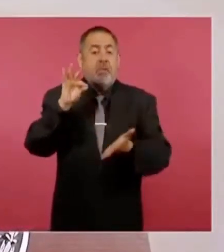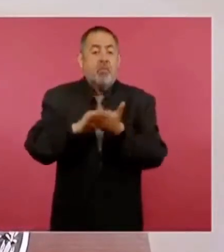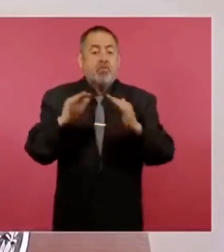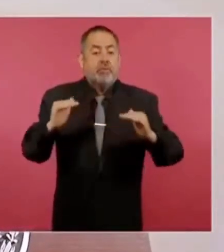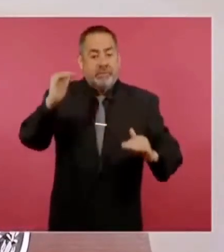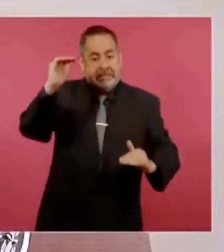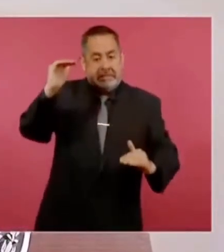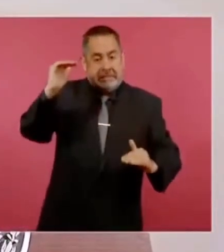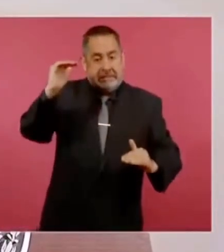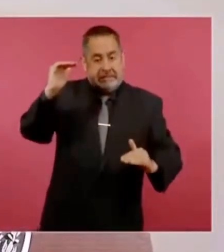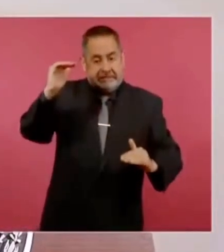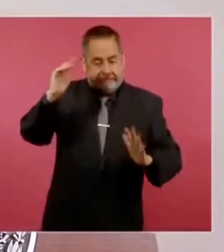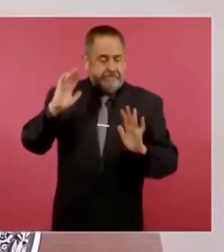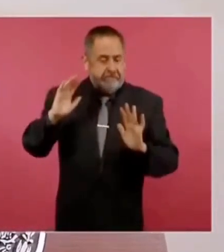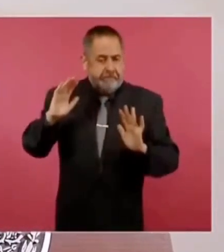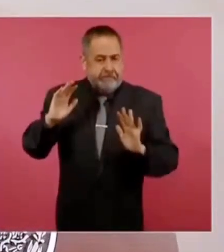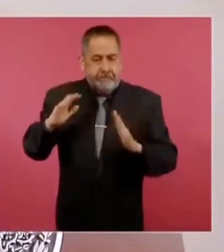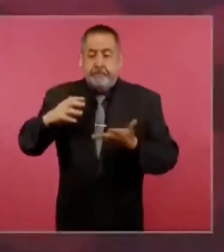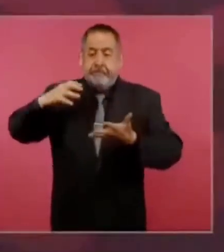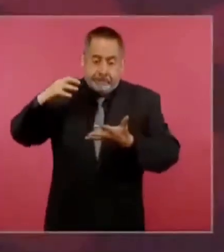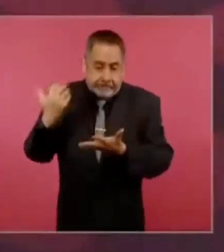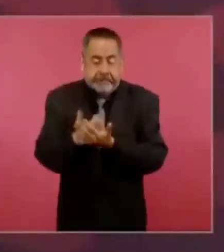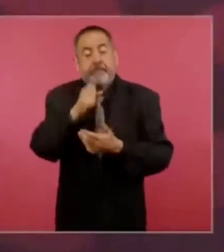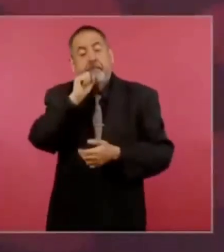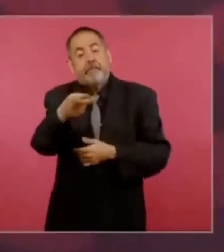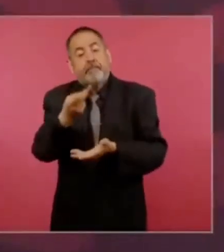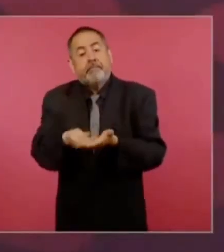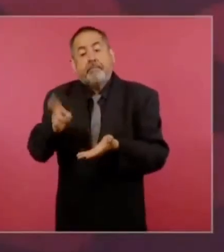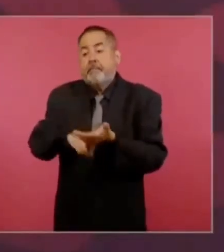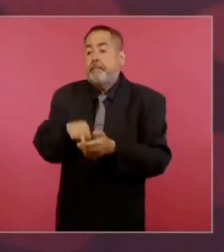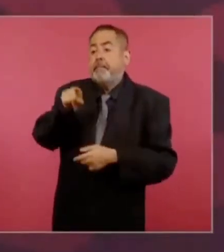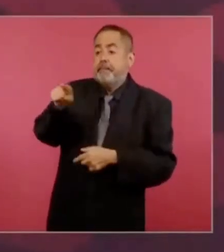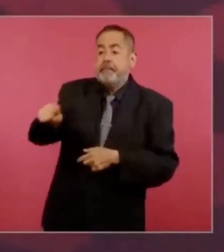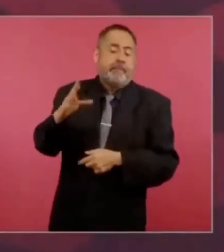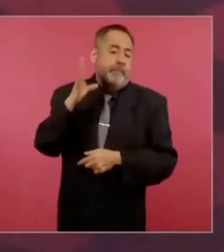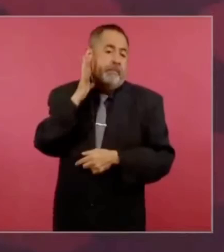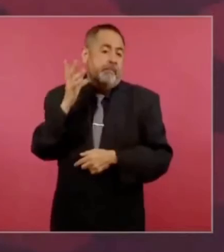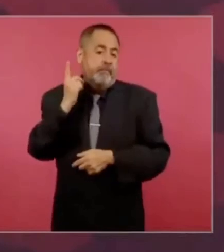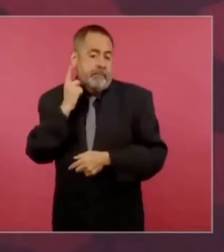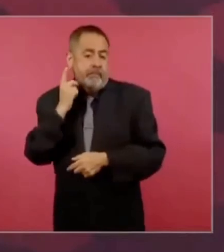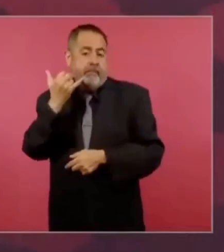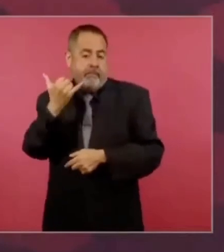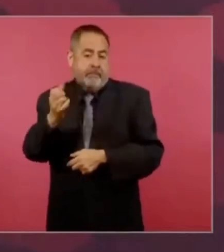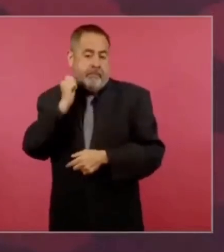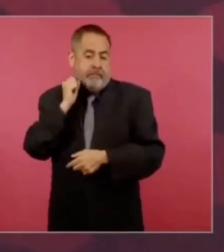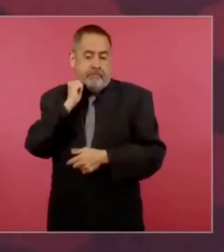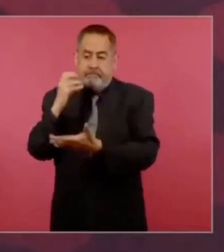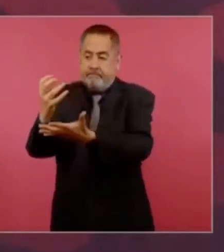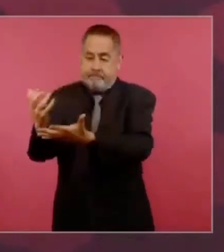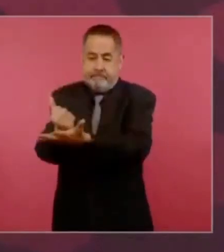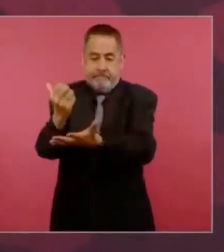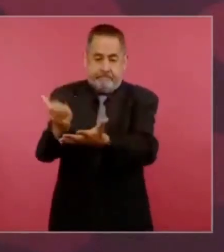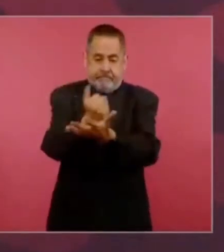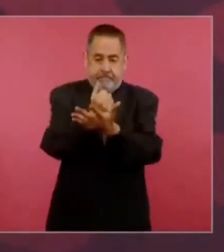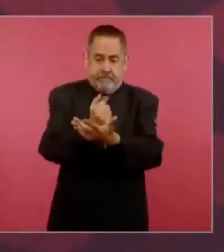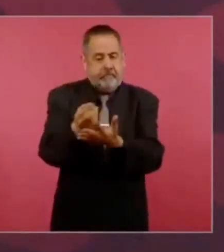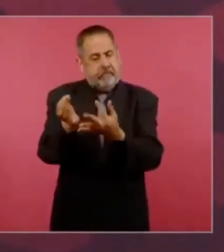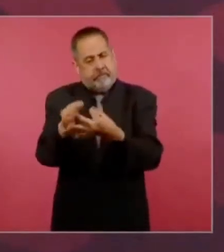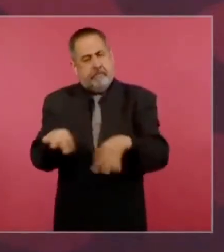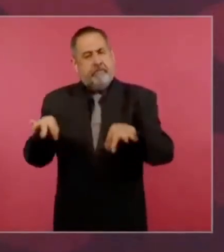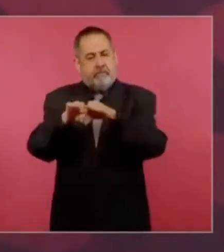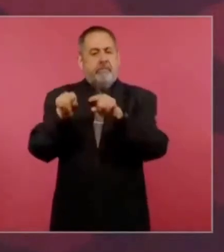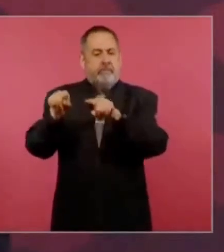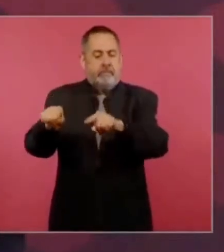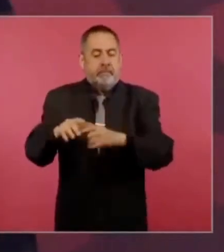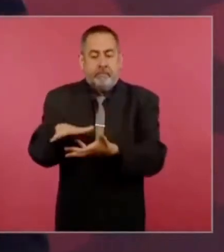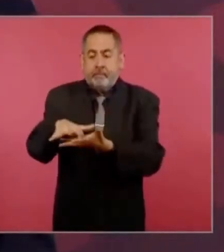Y además se ganó la Cámara de Diputados y la mayoría en el Senado, que eso es muy importante, sobre todo